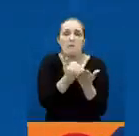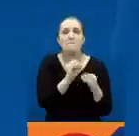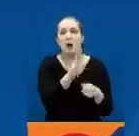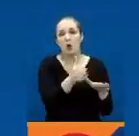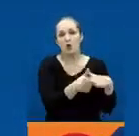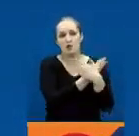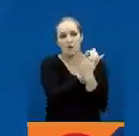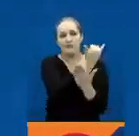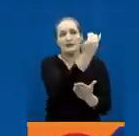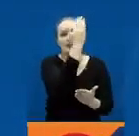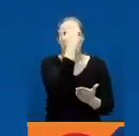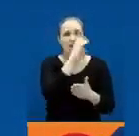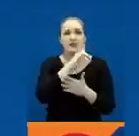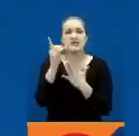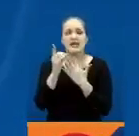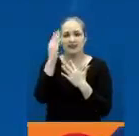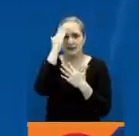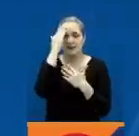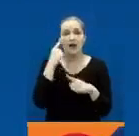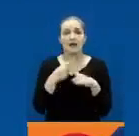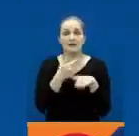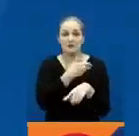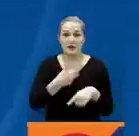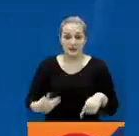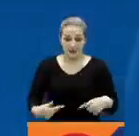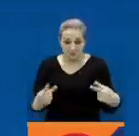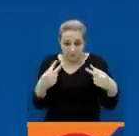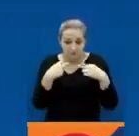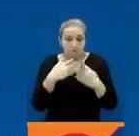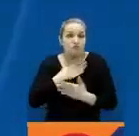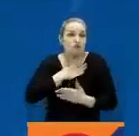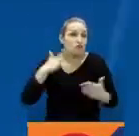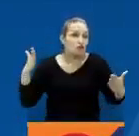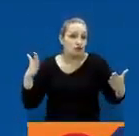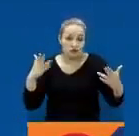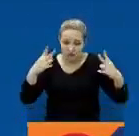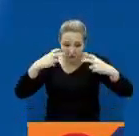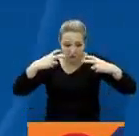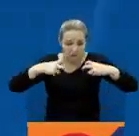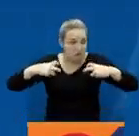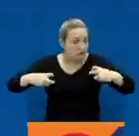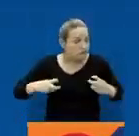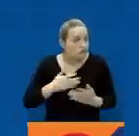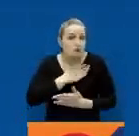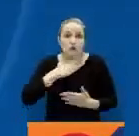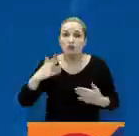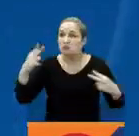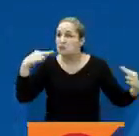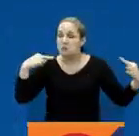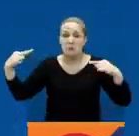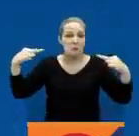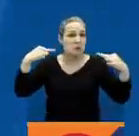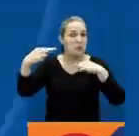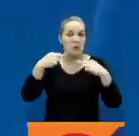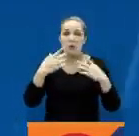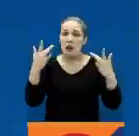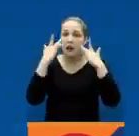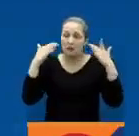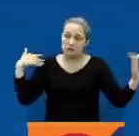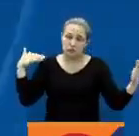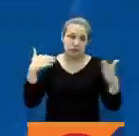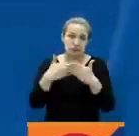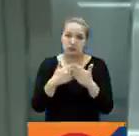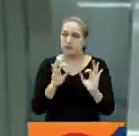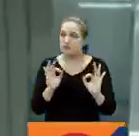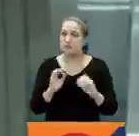república como expresidente está sujeta a permanente escrutinio de múltiples jurisdicciones desde hace muchos años